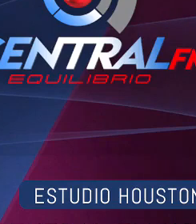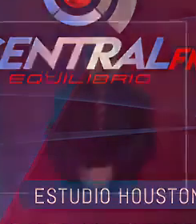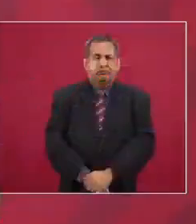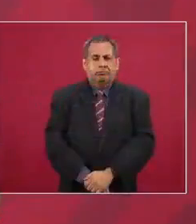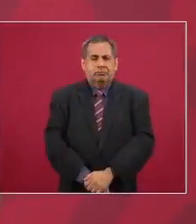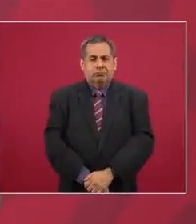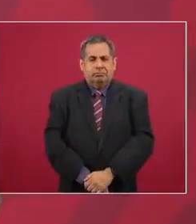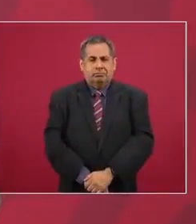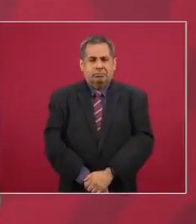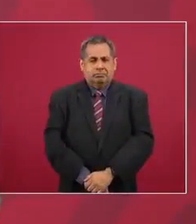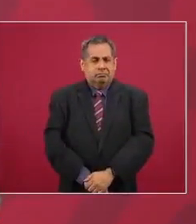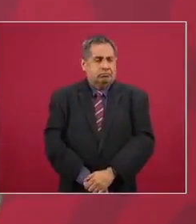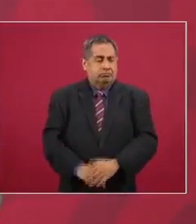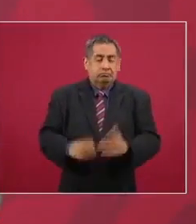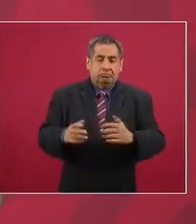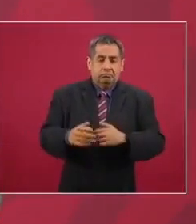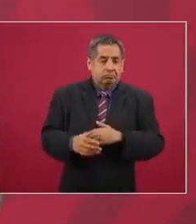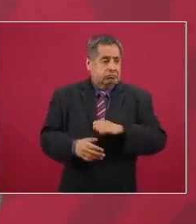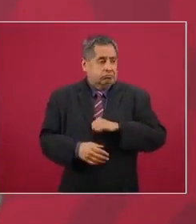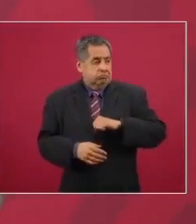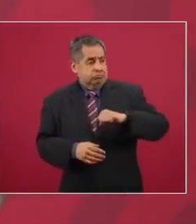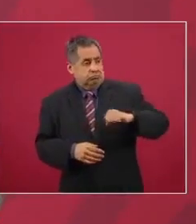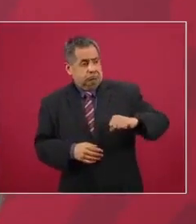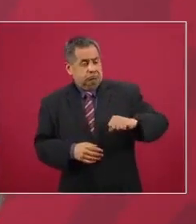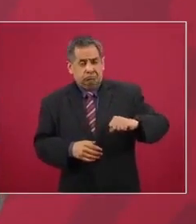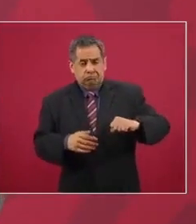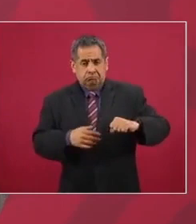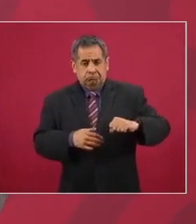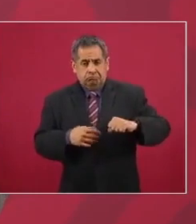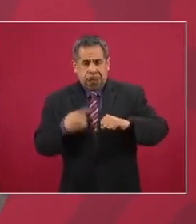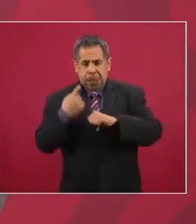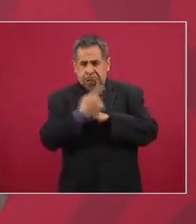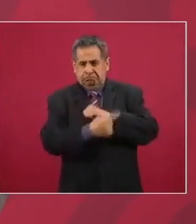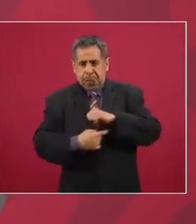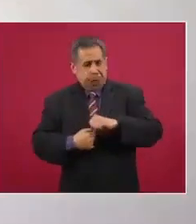dijo. Escudo protector